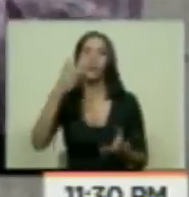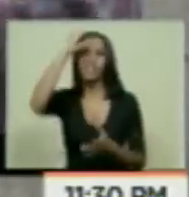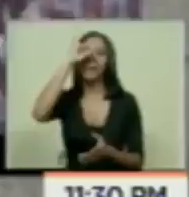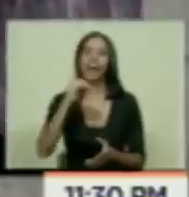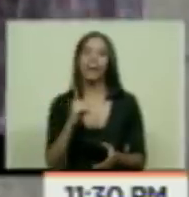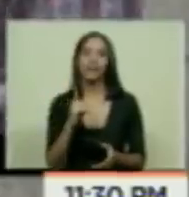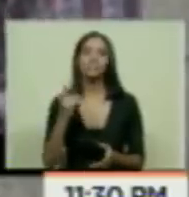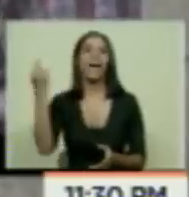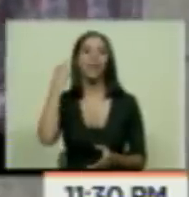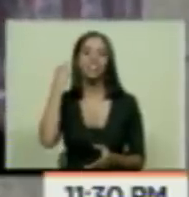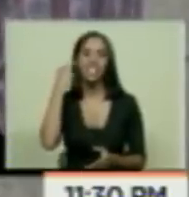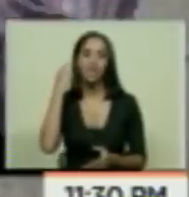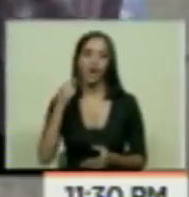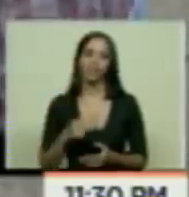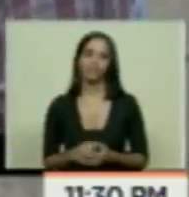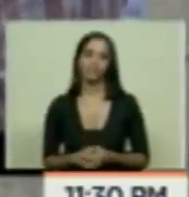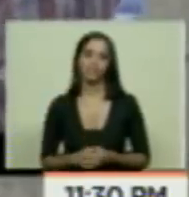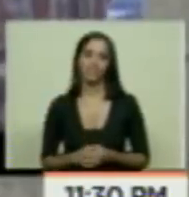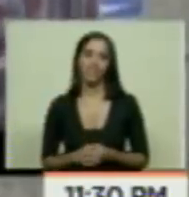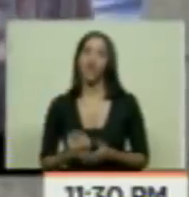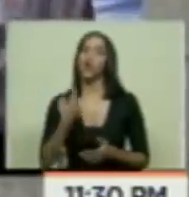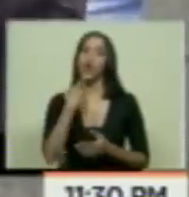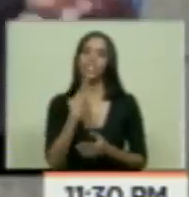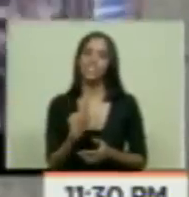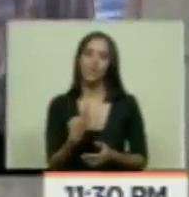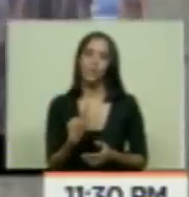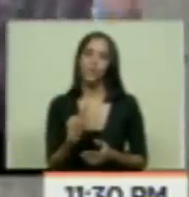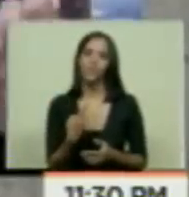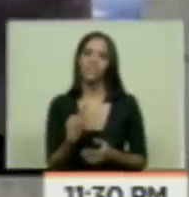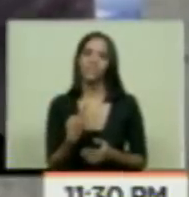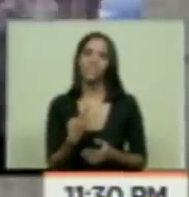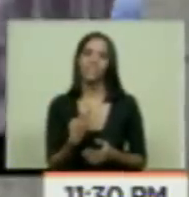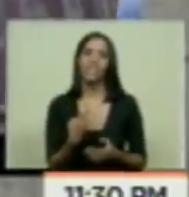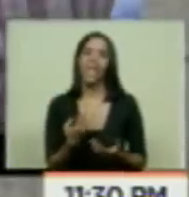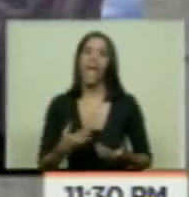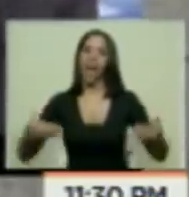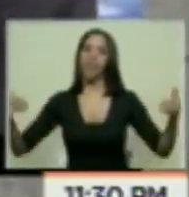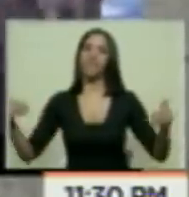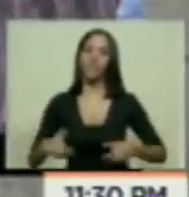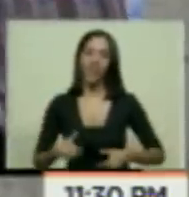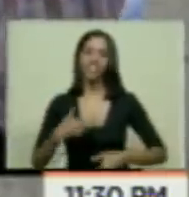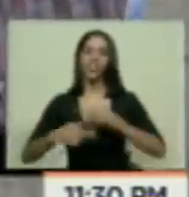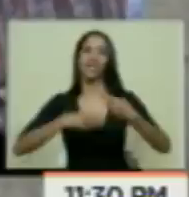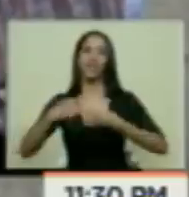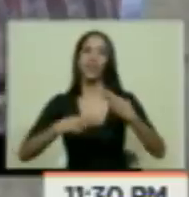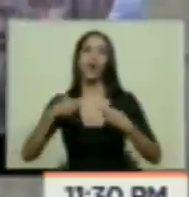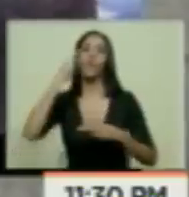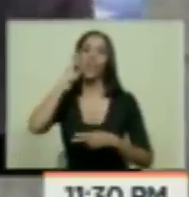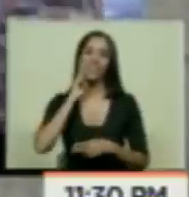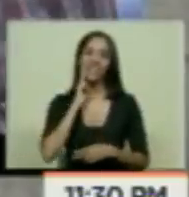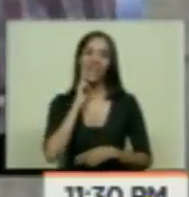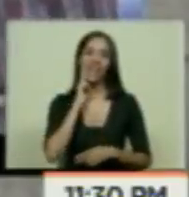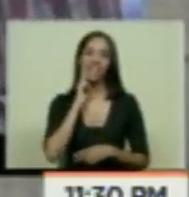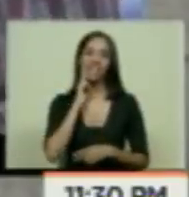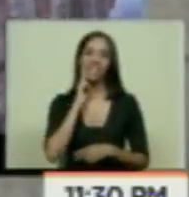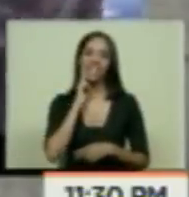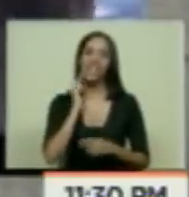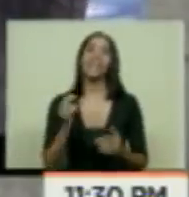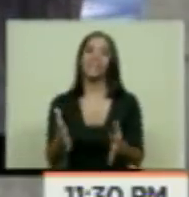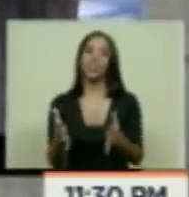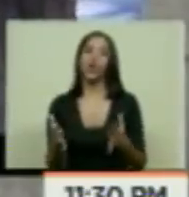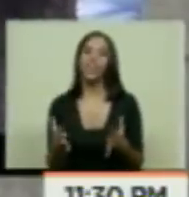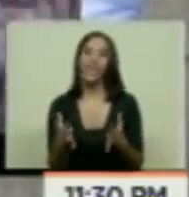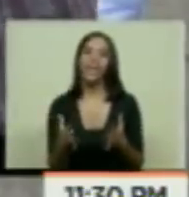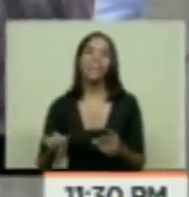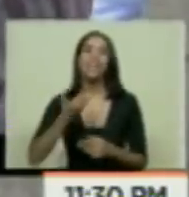Discapacidad Auditiva. Lo decimos, el esfuerzo de la Revolución Bolivariana es lograr la